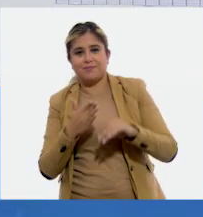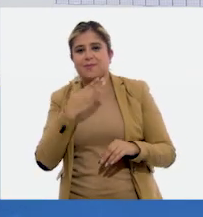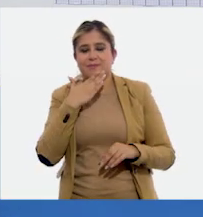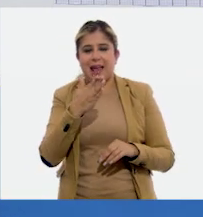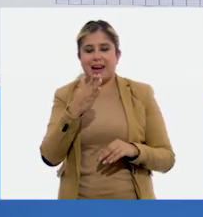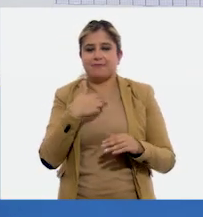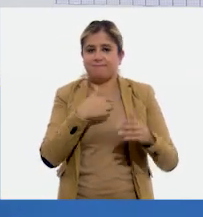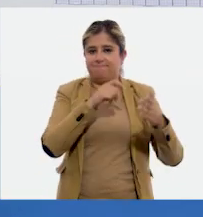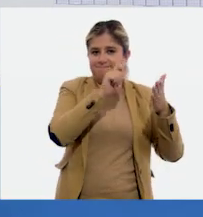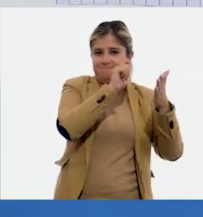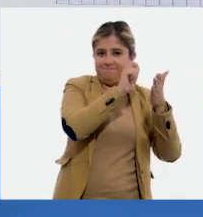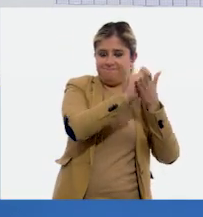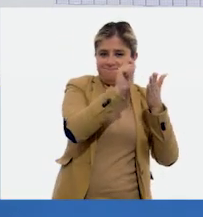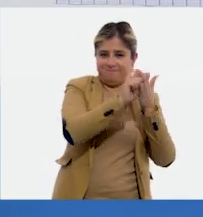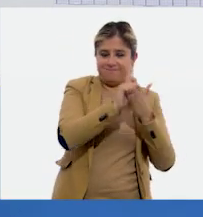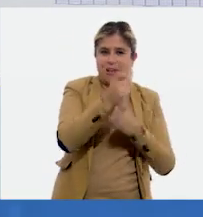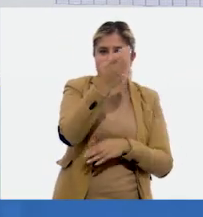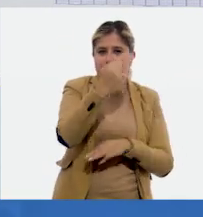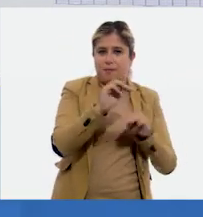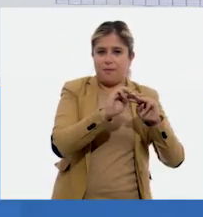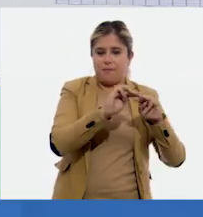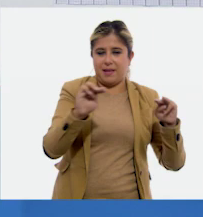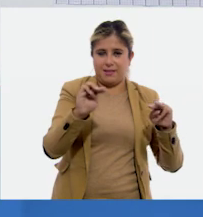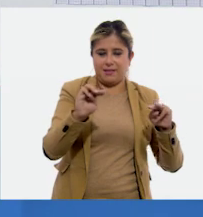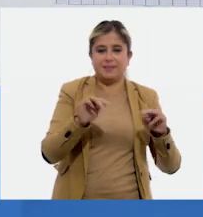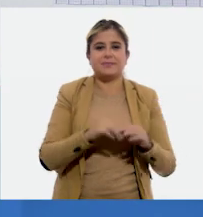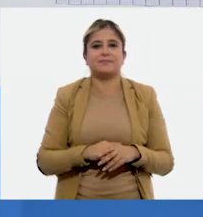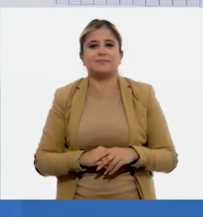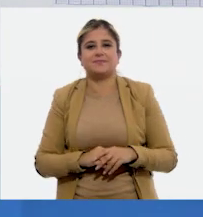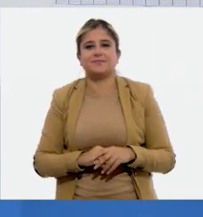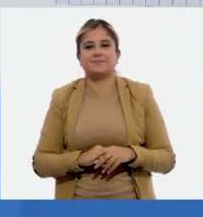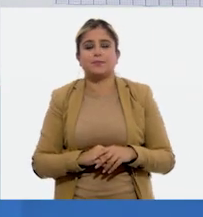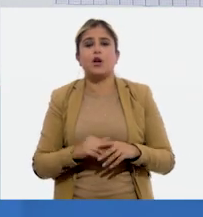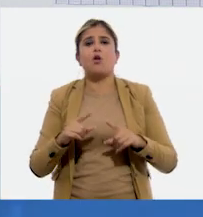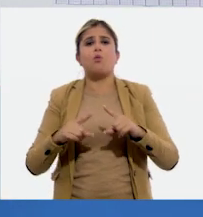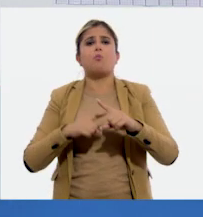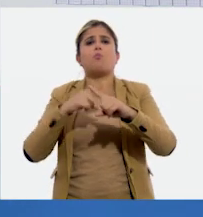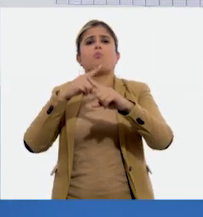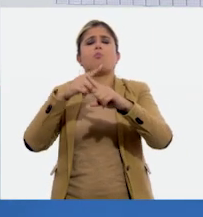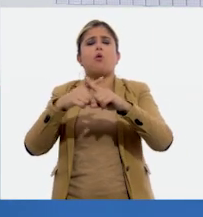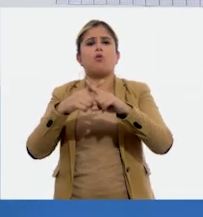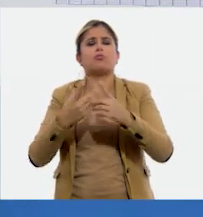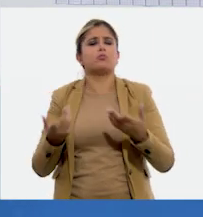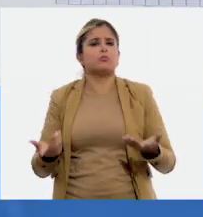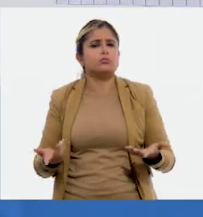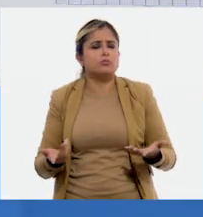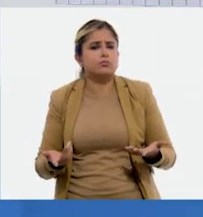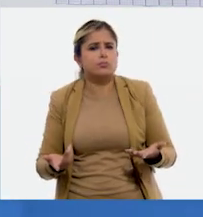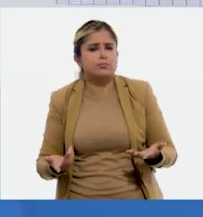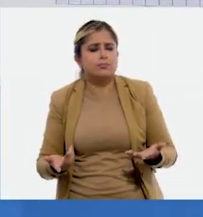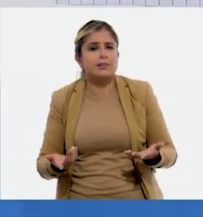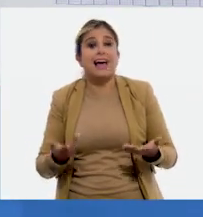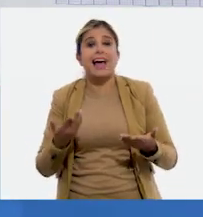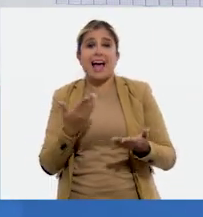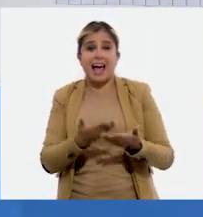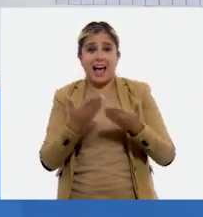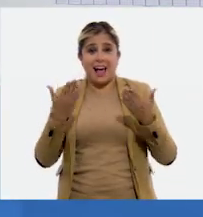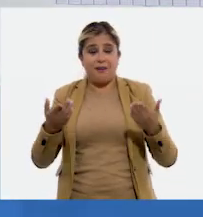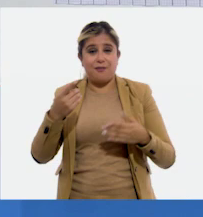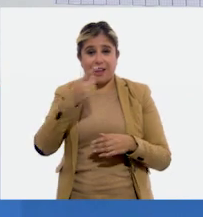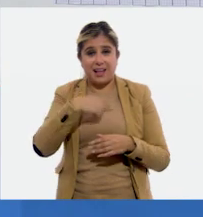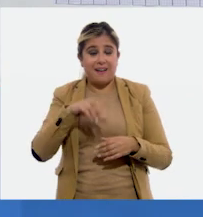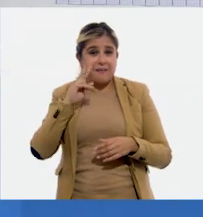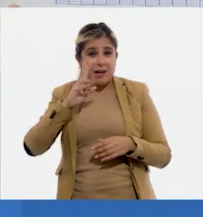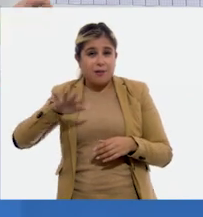vamos a anotarlo. 9 metros de base. Por... Y... Muy bien. Ahora